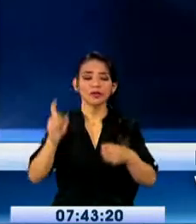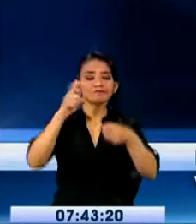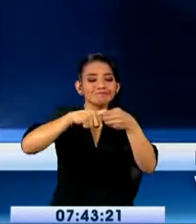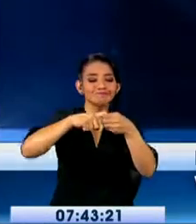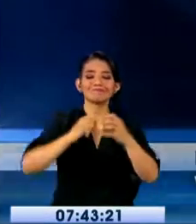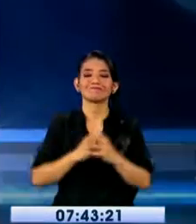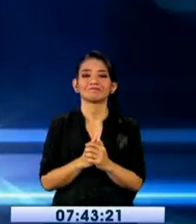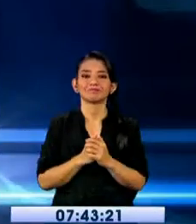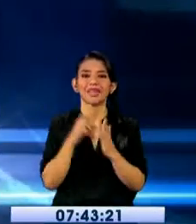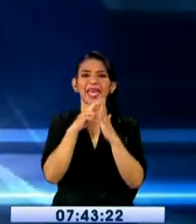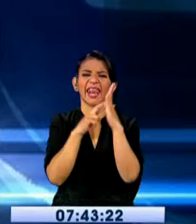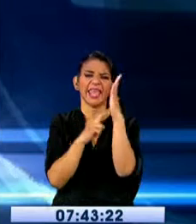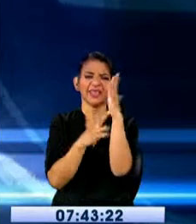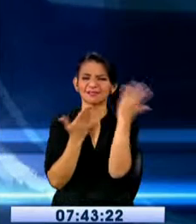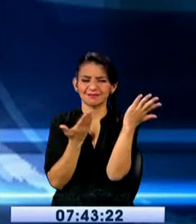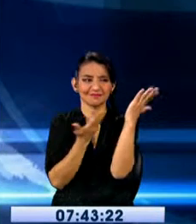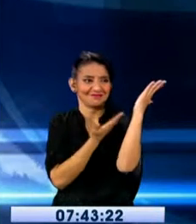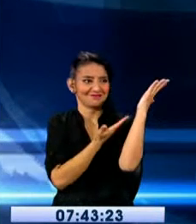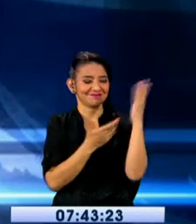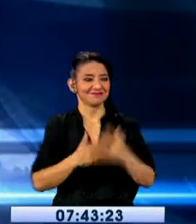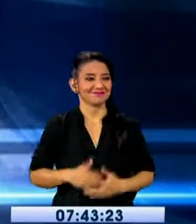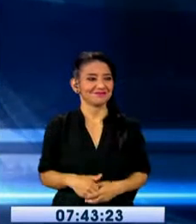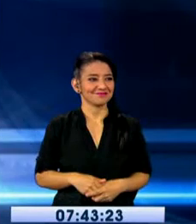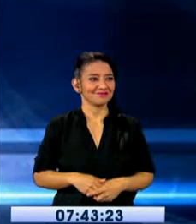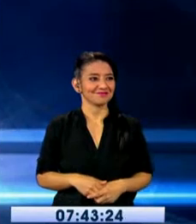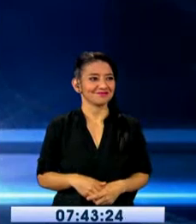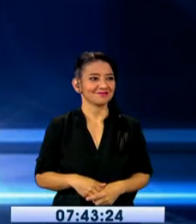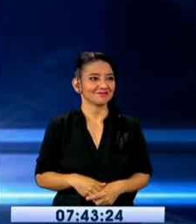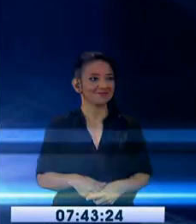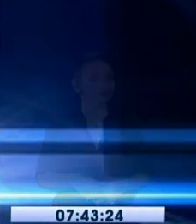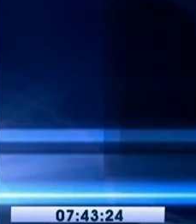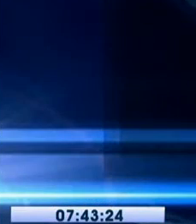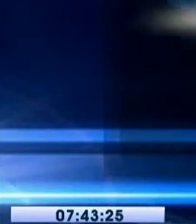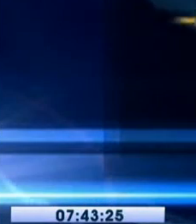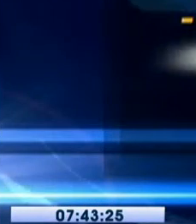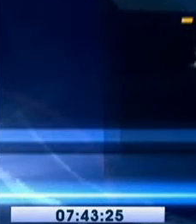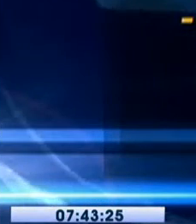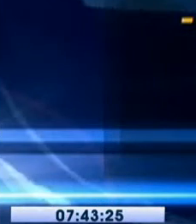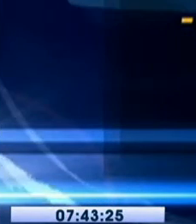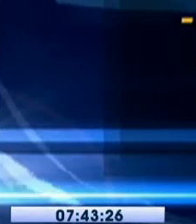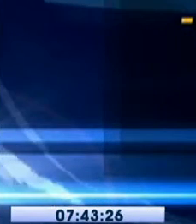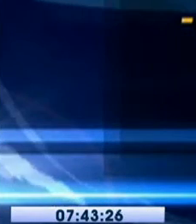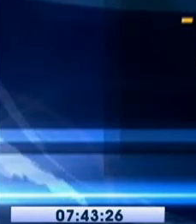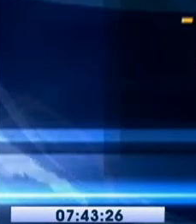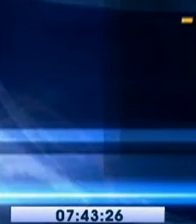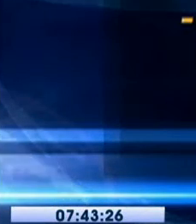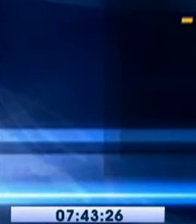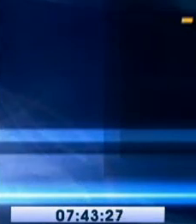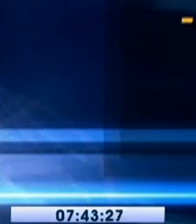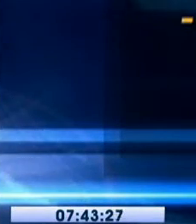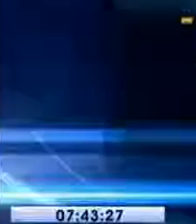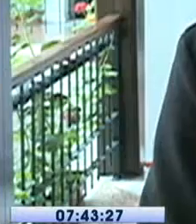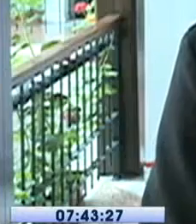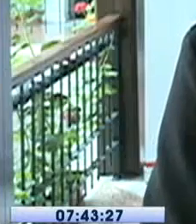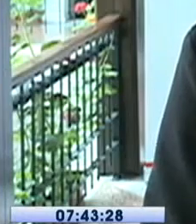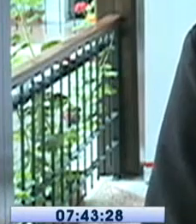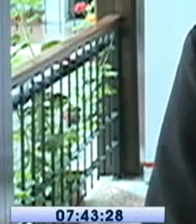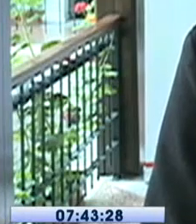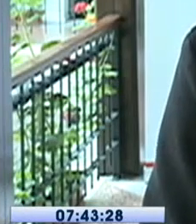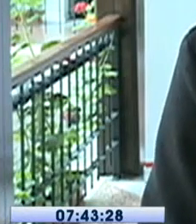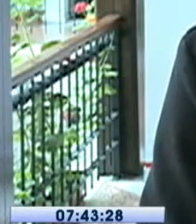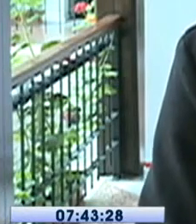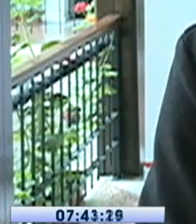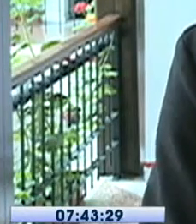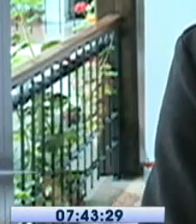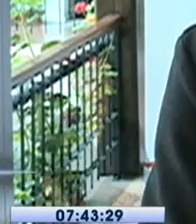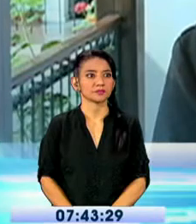candidatura. Los requisitos son ser quiteña entre los 18 y 25 años, soltera, con estudios superiores. Estén